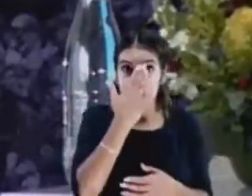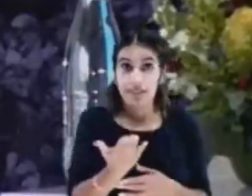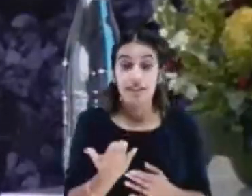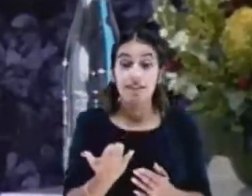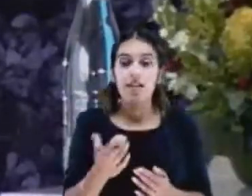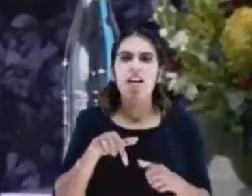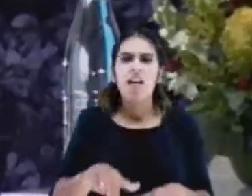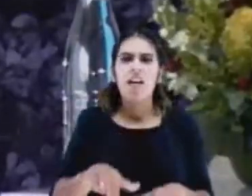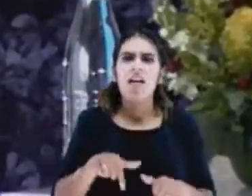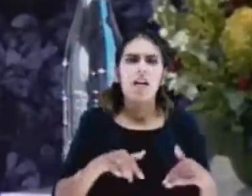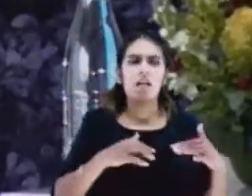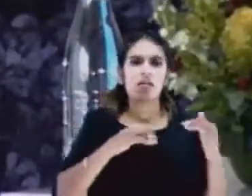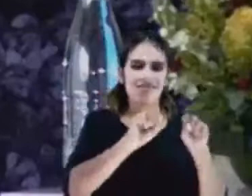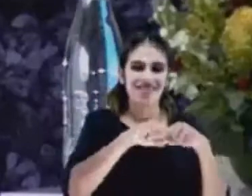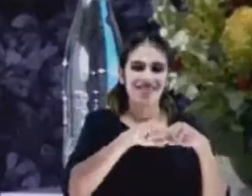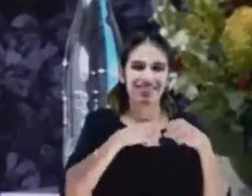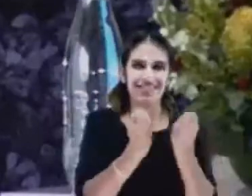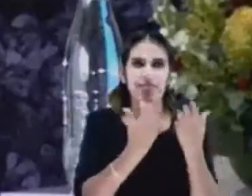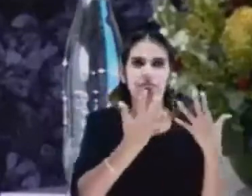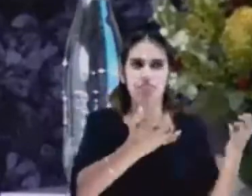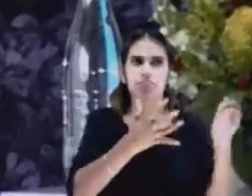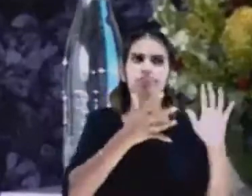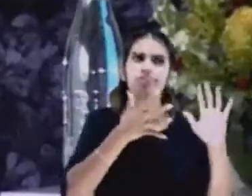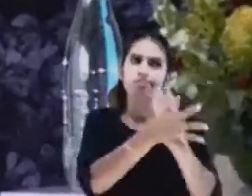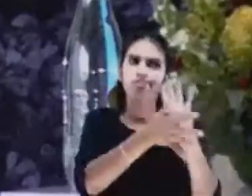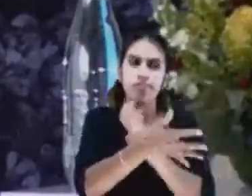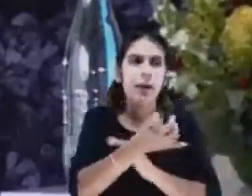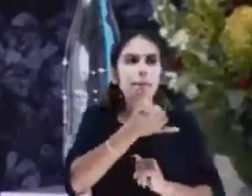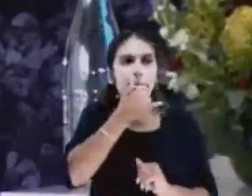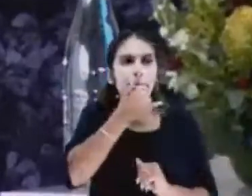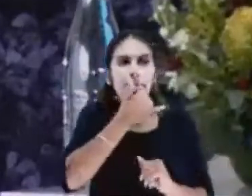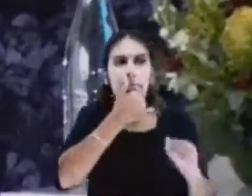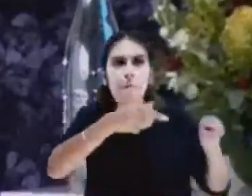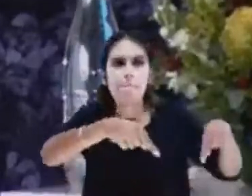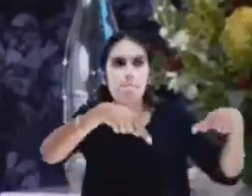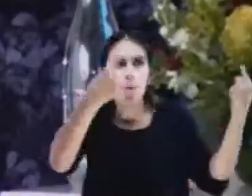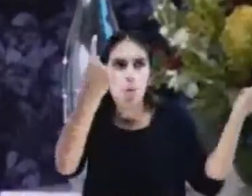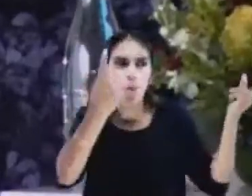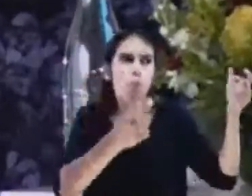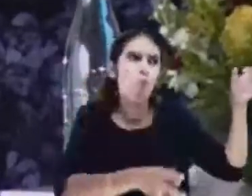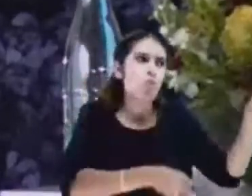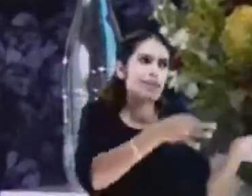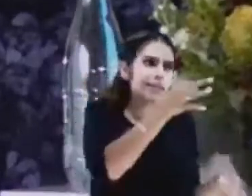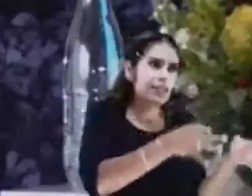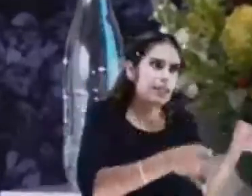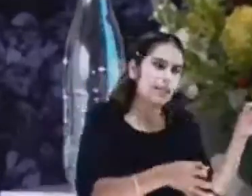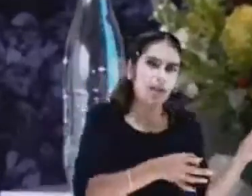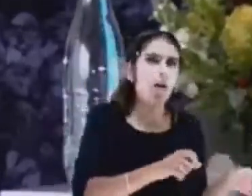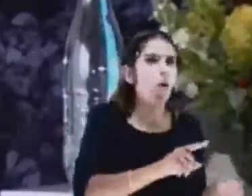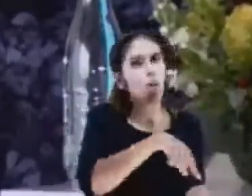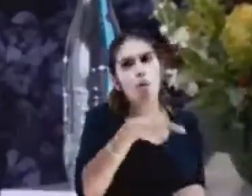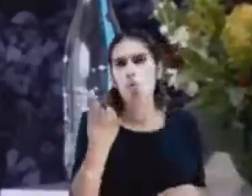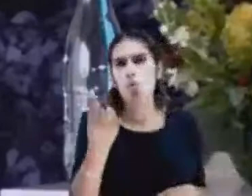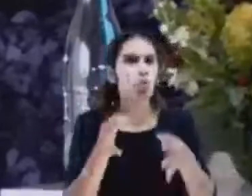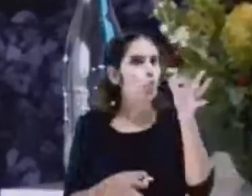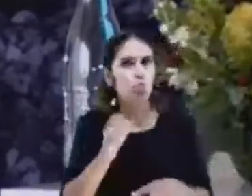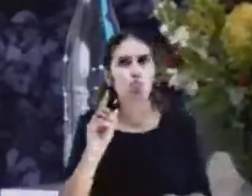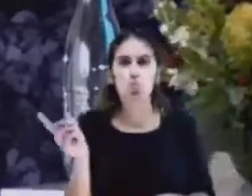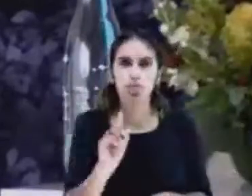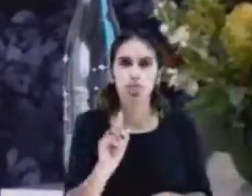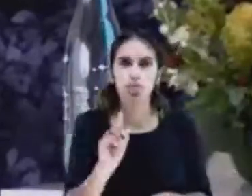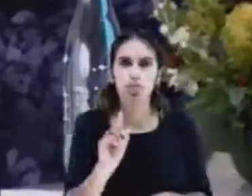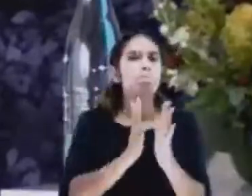emitir conceptos sobre conflictos judiciales y no judiciales tenemos unos datos estadísticos de lo que es judicial